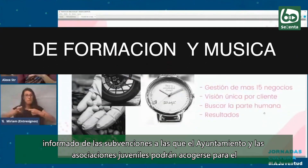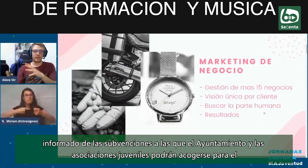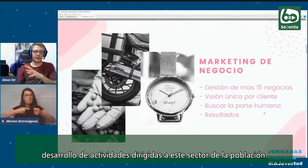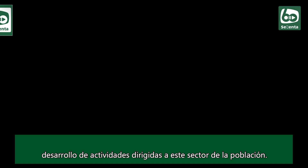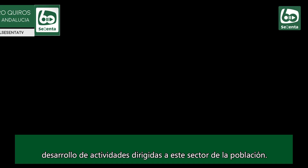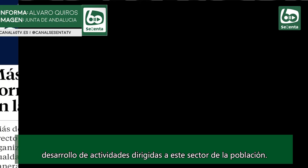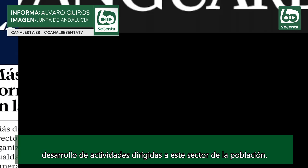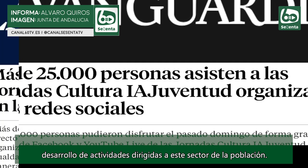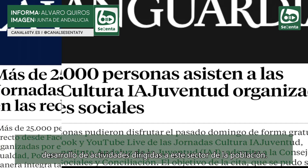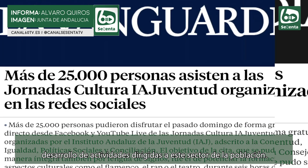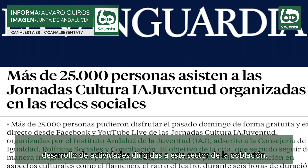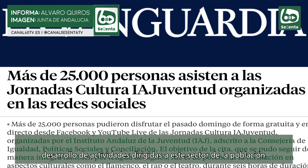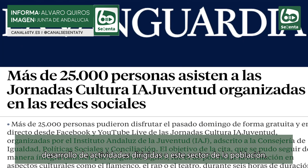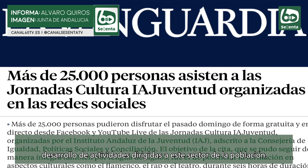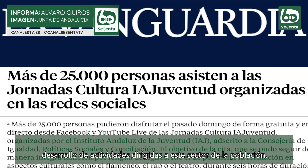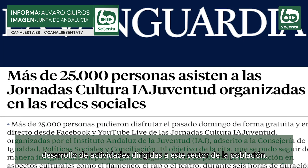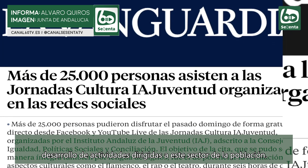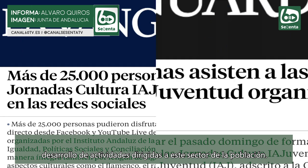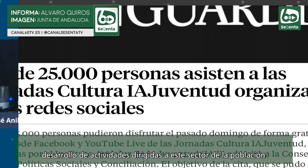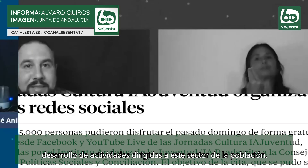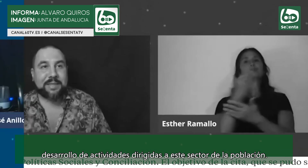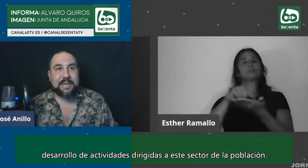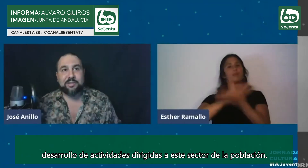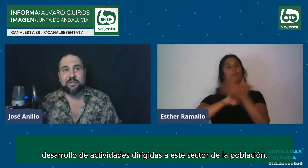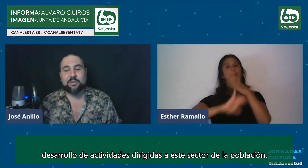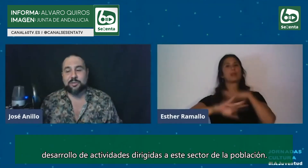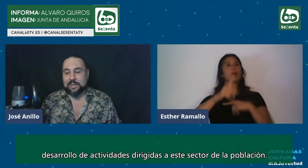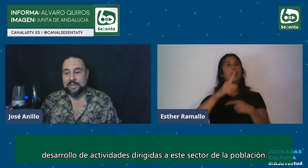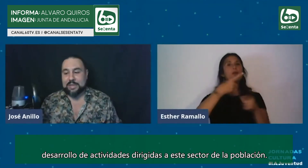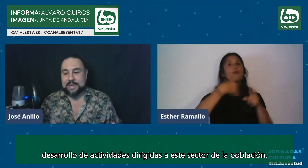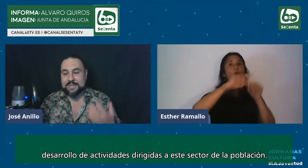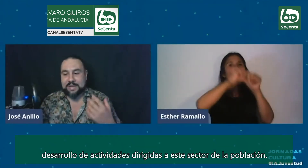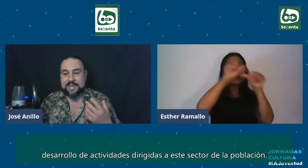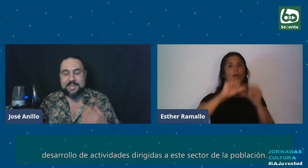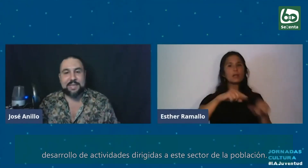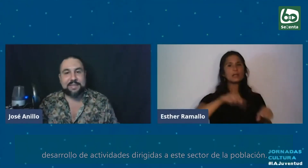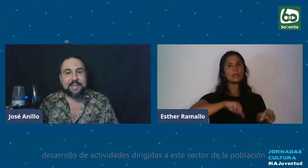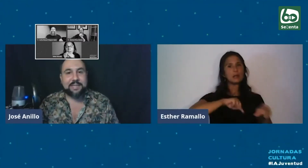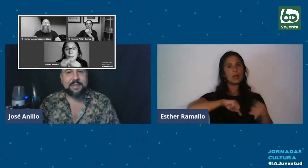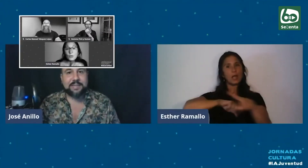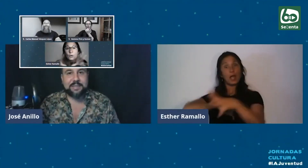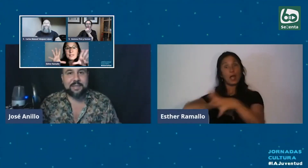para el desarrollo de actividades dirigidas a este sector de la población